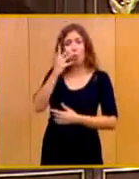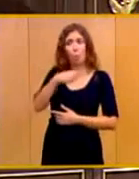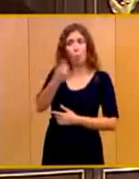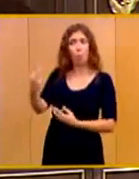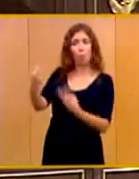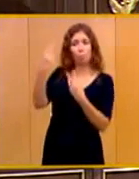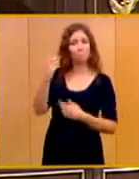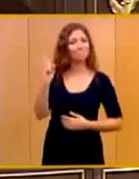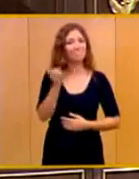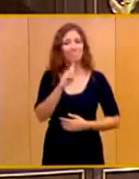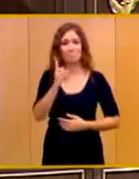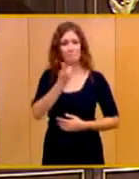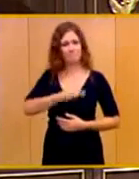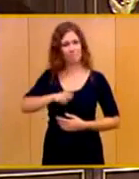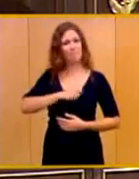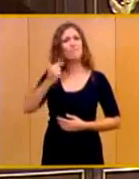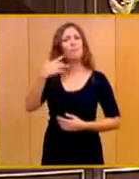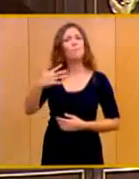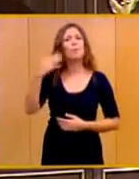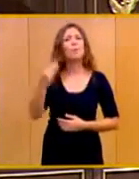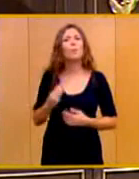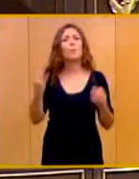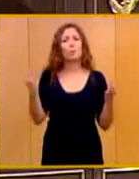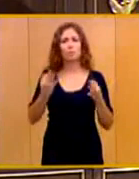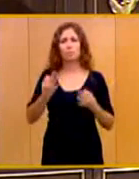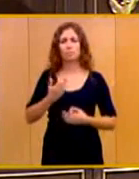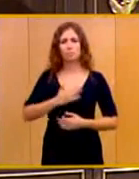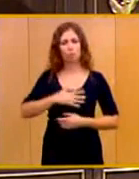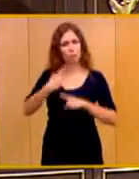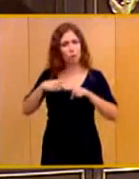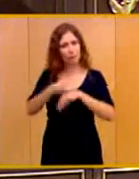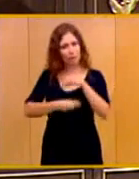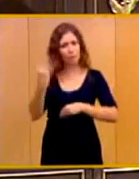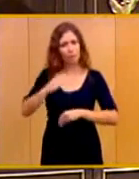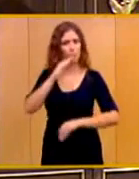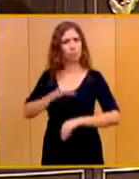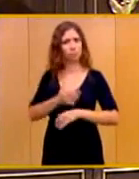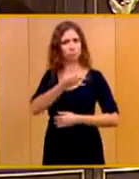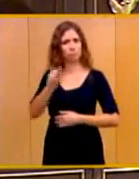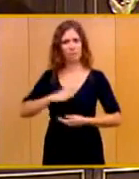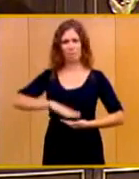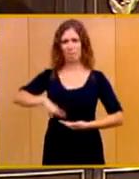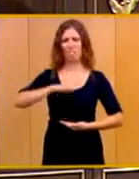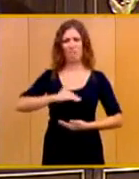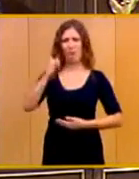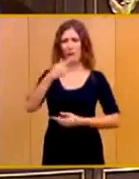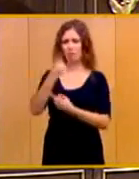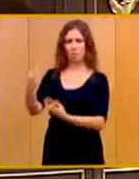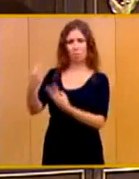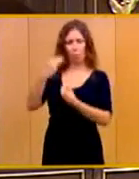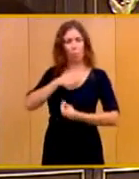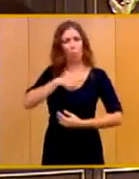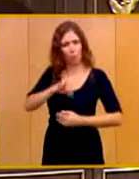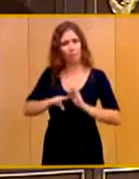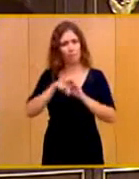contrario, España tiene fama merecida de cumplir sus deberes y conserva una capacidad envidiable de crecimiento. No está